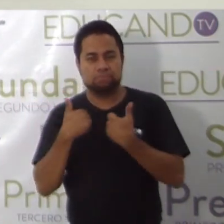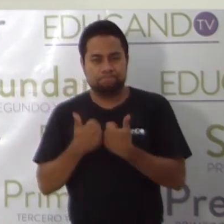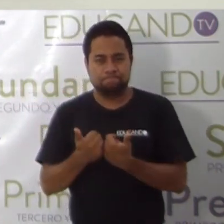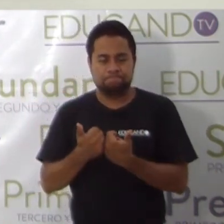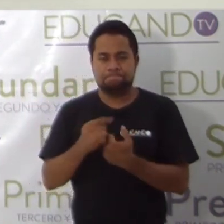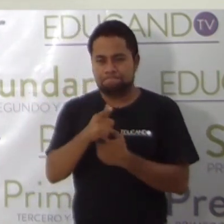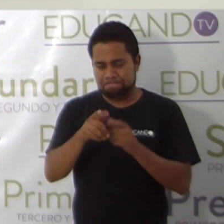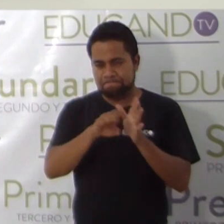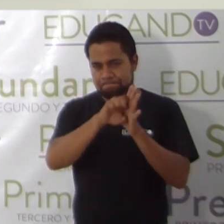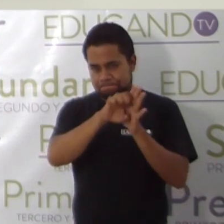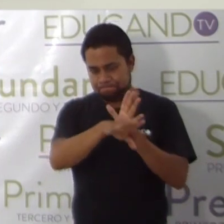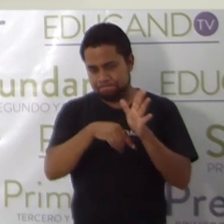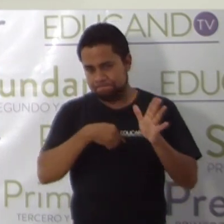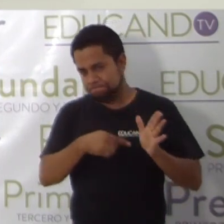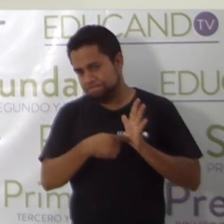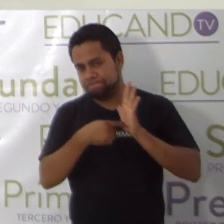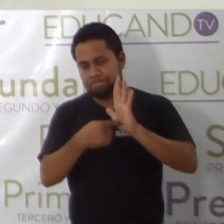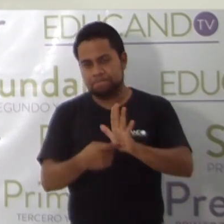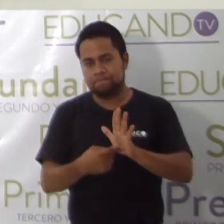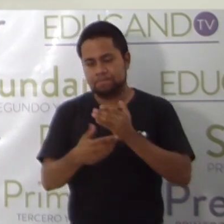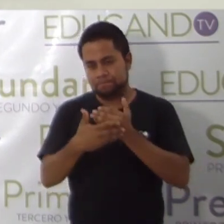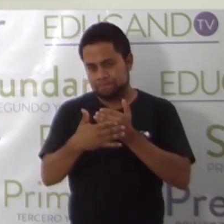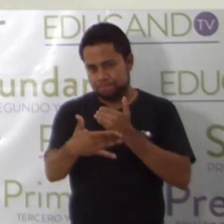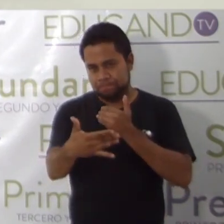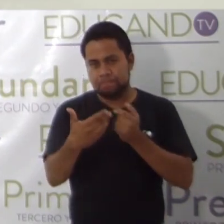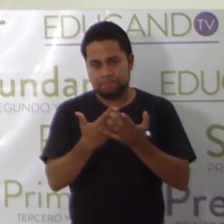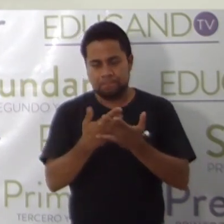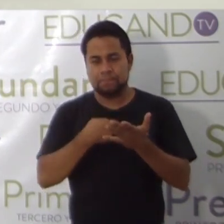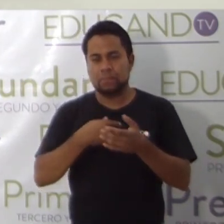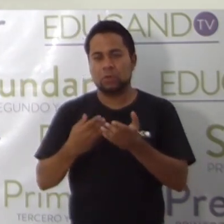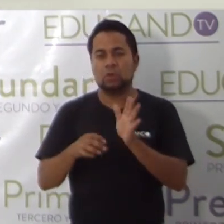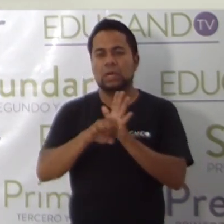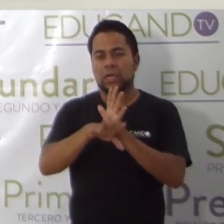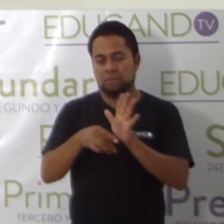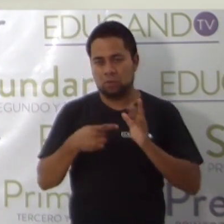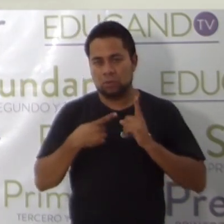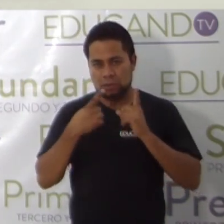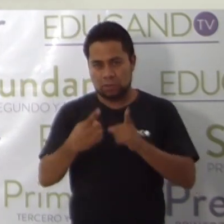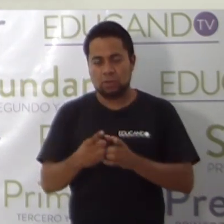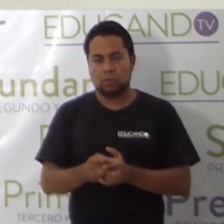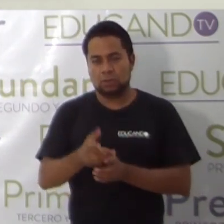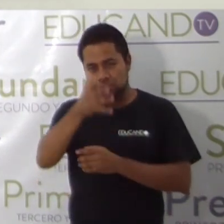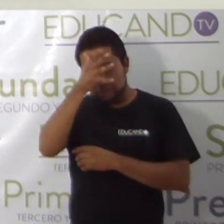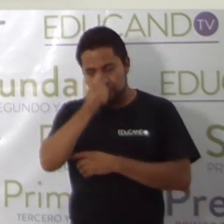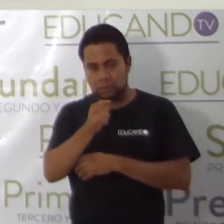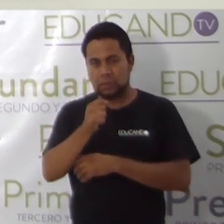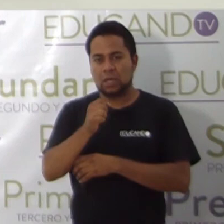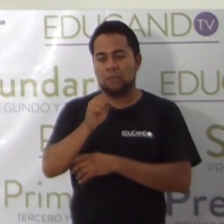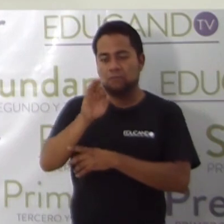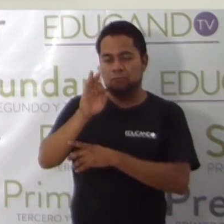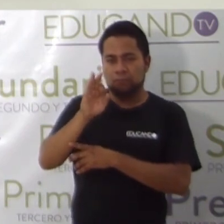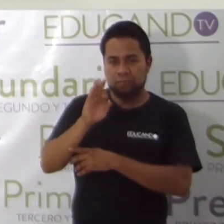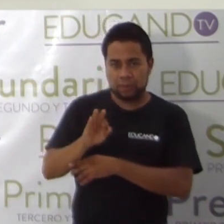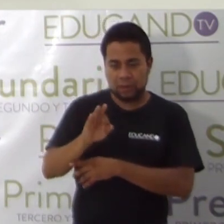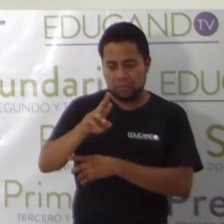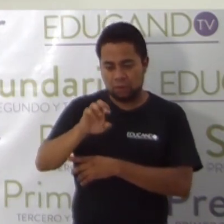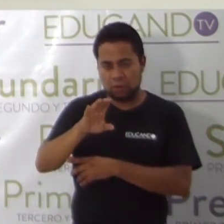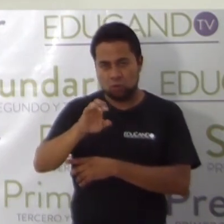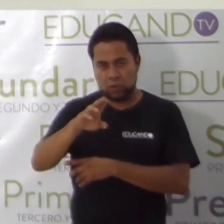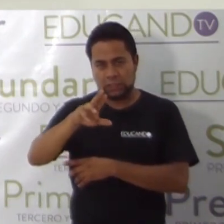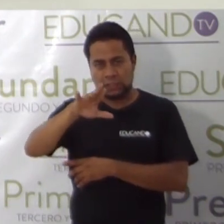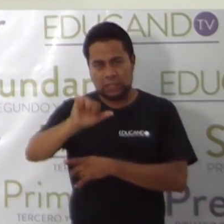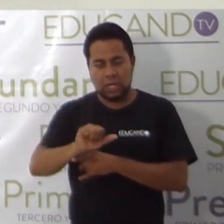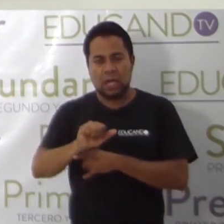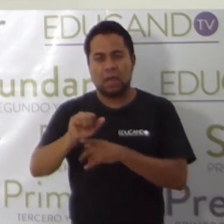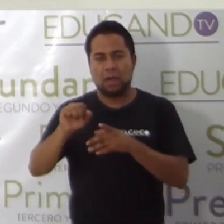con el ejemplo que voy a poner en un momento, ¿sí? Entonces recordamos, frecuencia absoluta es